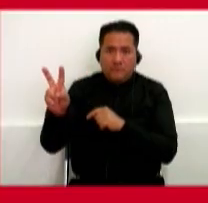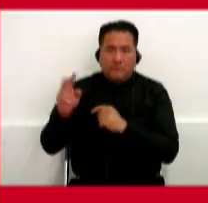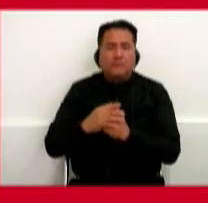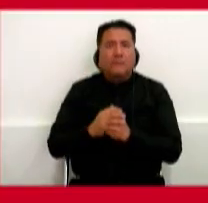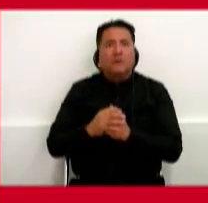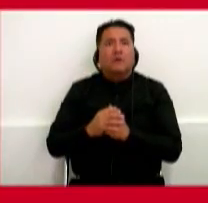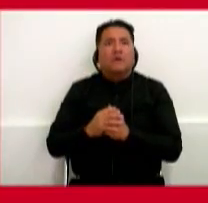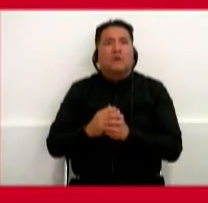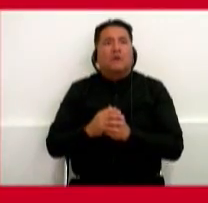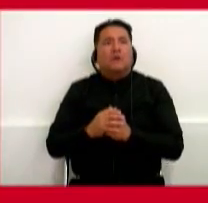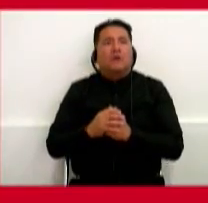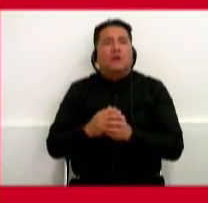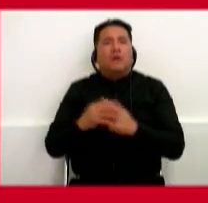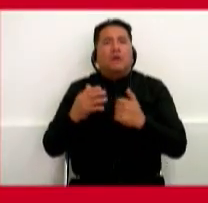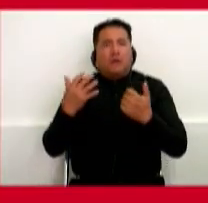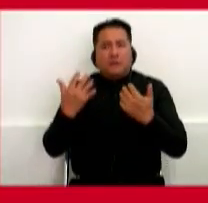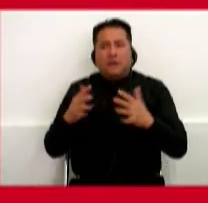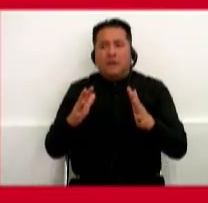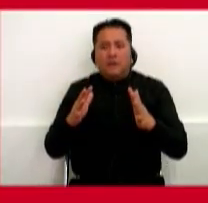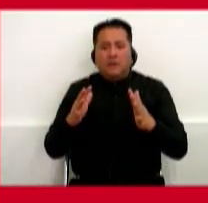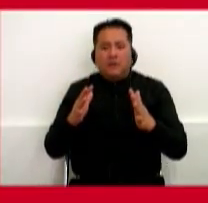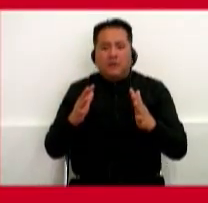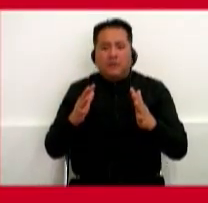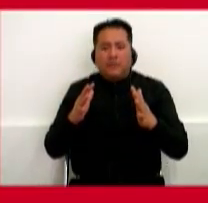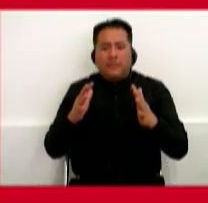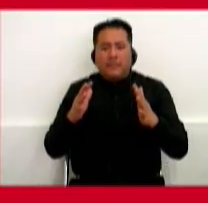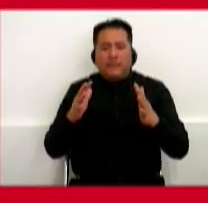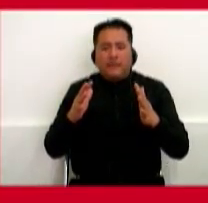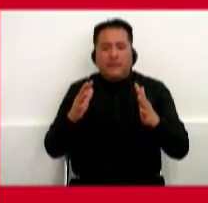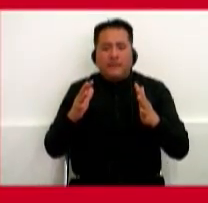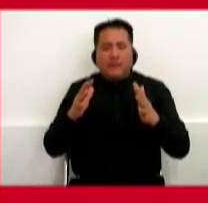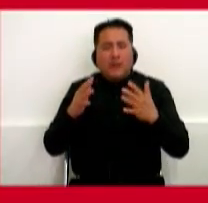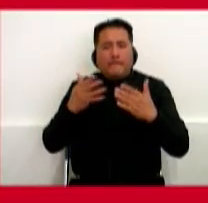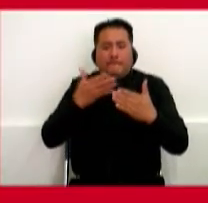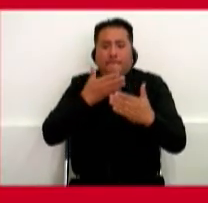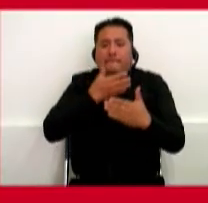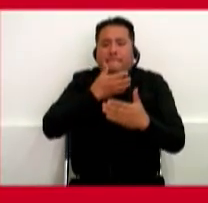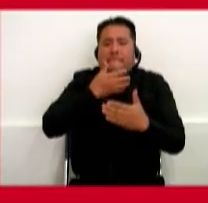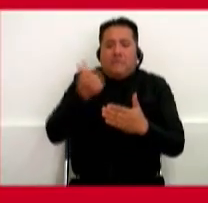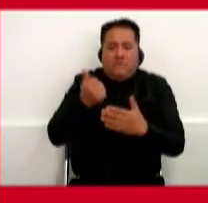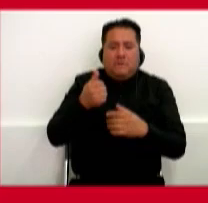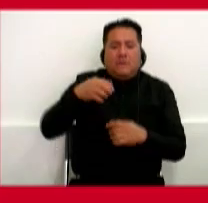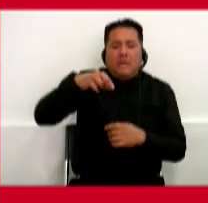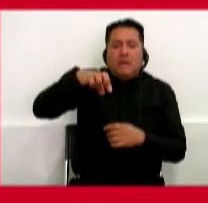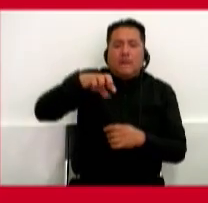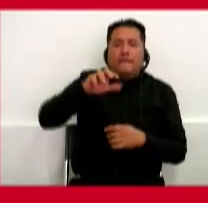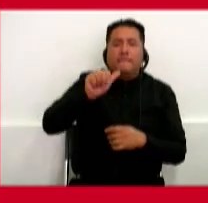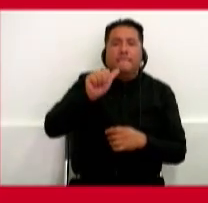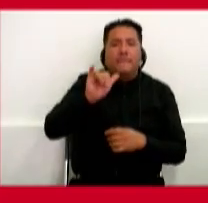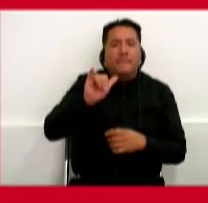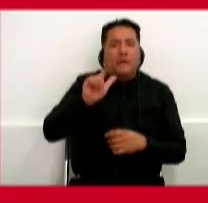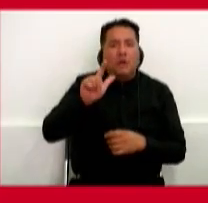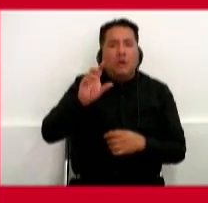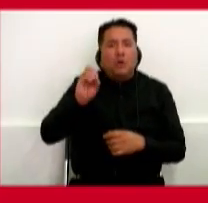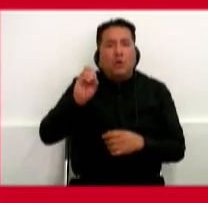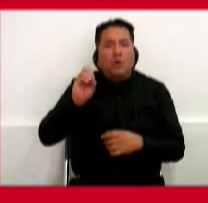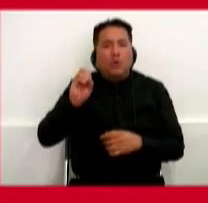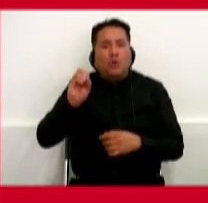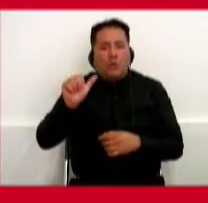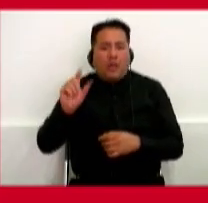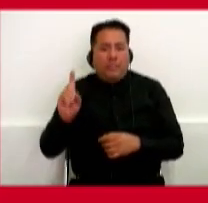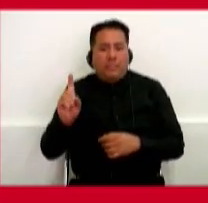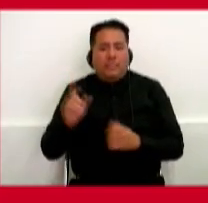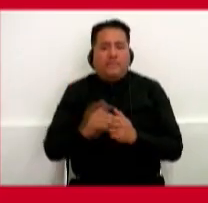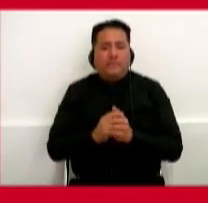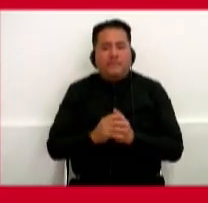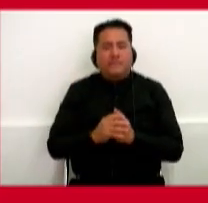paulatinamente y gradualmente el payload. Ahora, en el año 21, el LOA nos